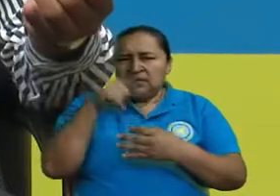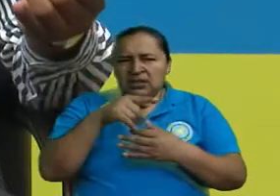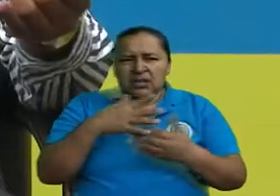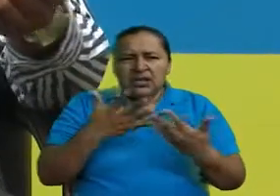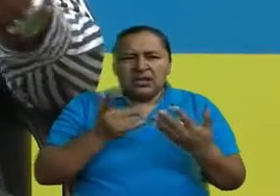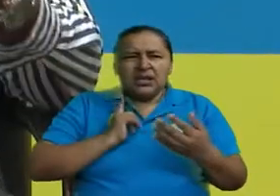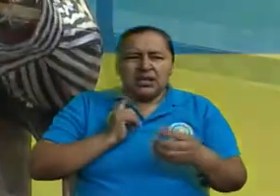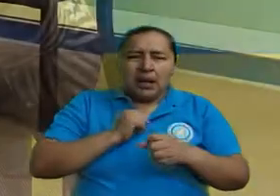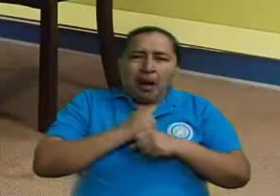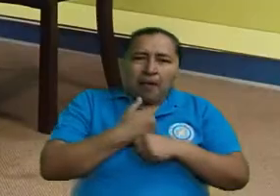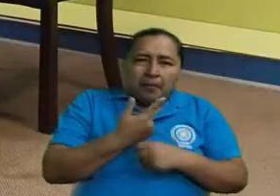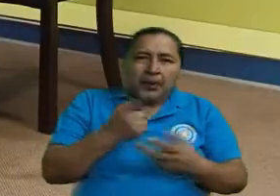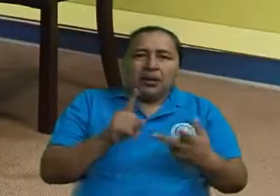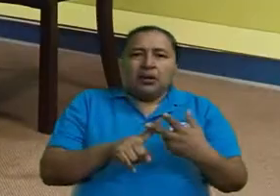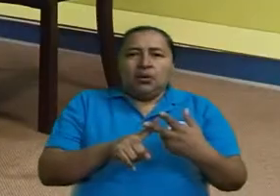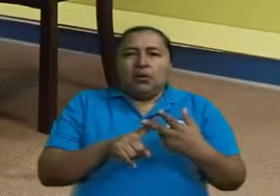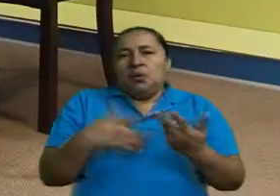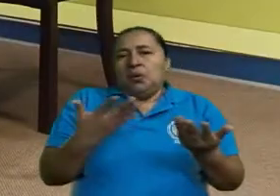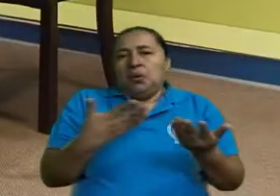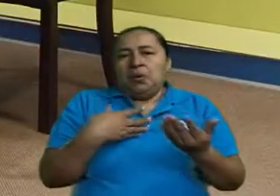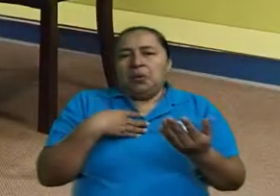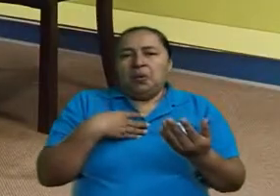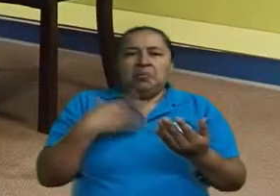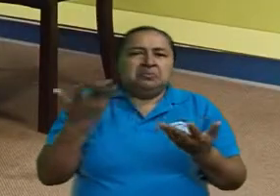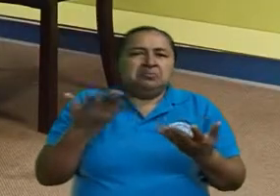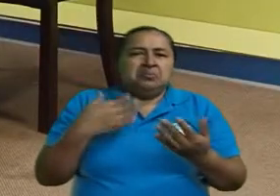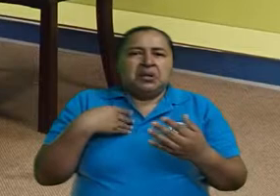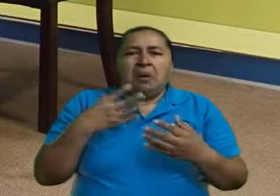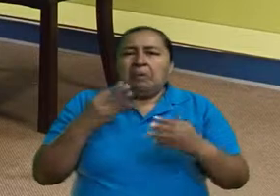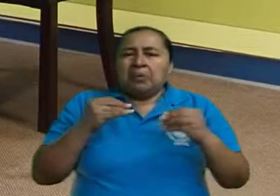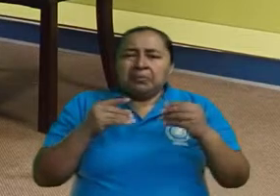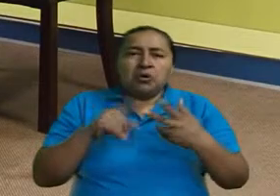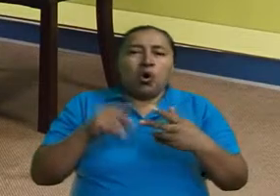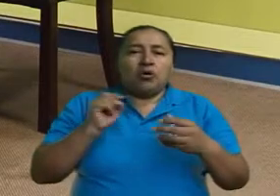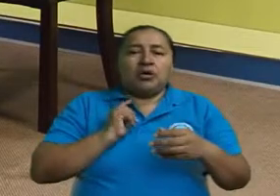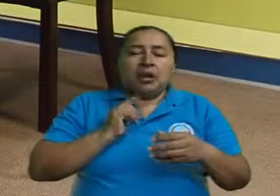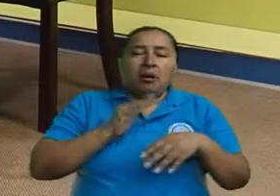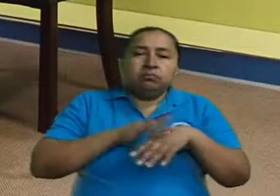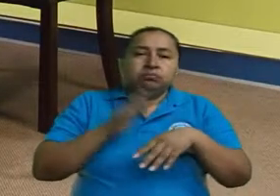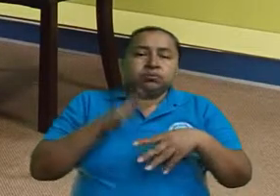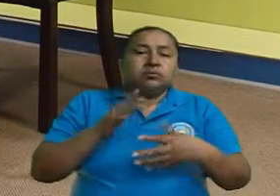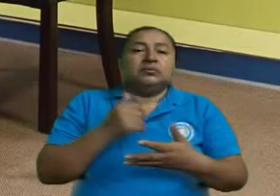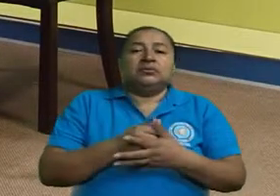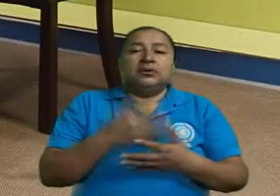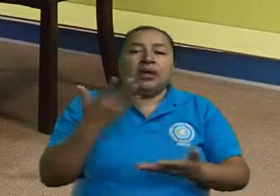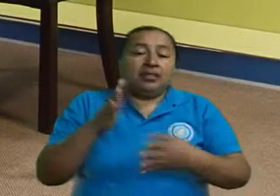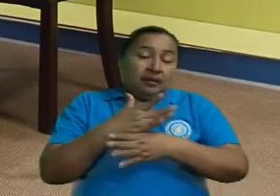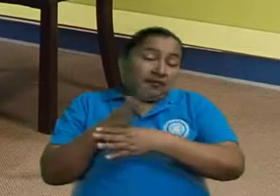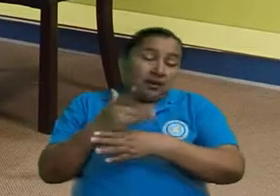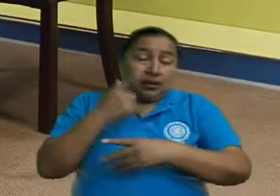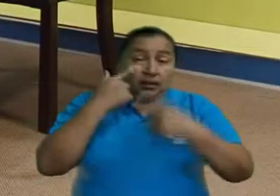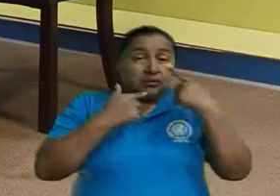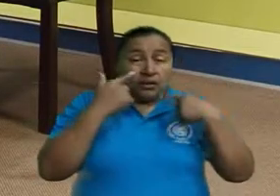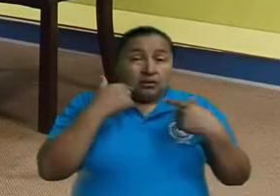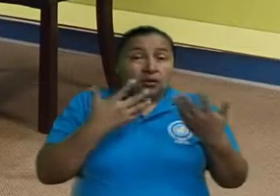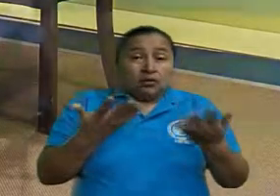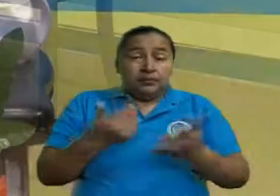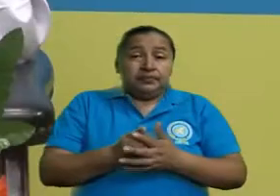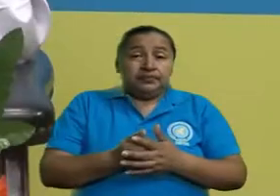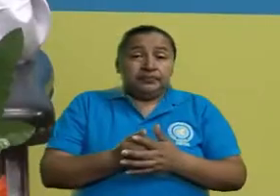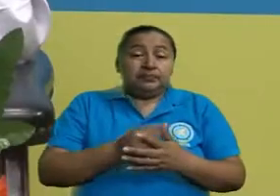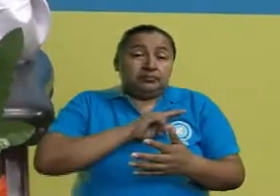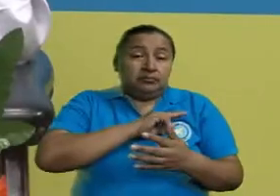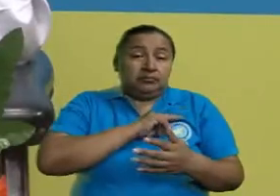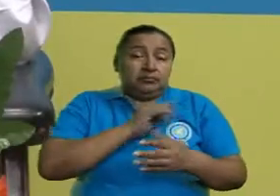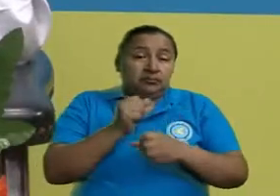hambre, que el niño tiene otro tipo de padecimiento o simplemente tiene cólico. Bueno, ¿es distinto el llanto a que tiene